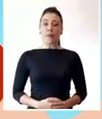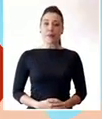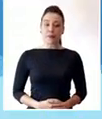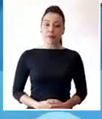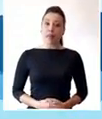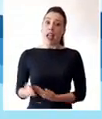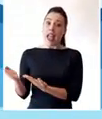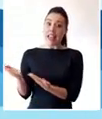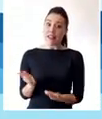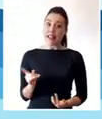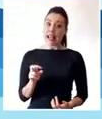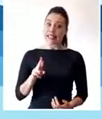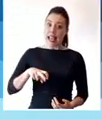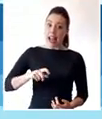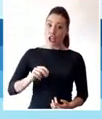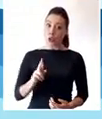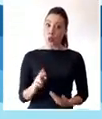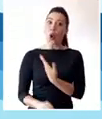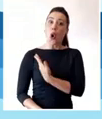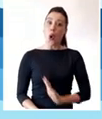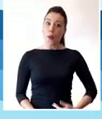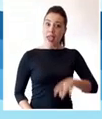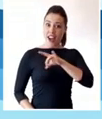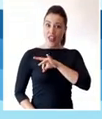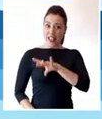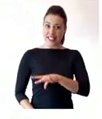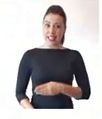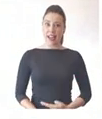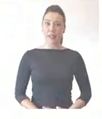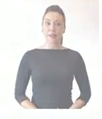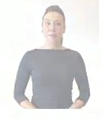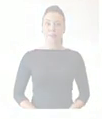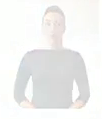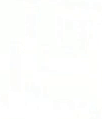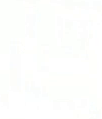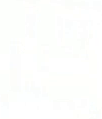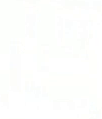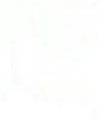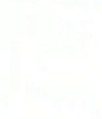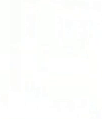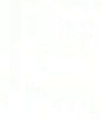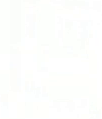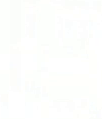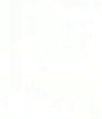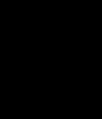oh, oh! Te invito a Cernatur, Gobierno de Chile.